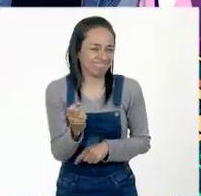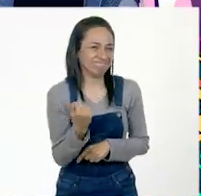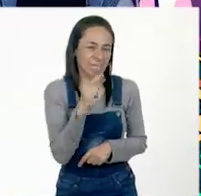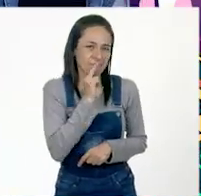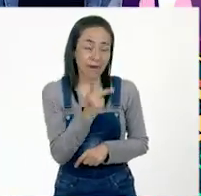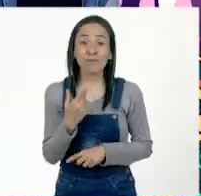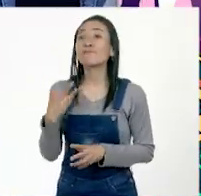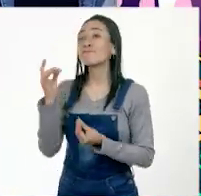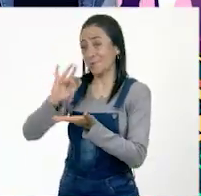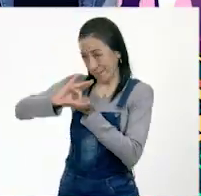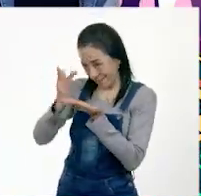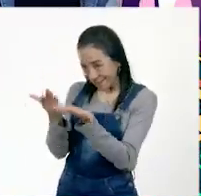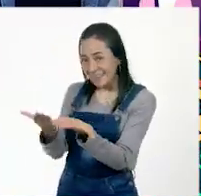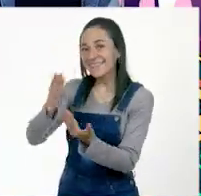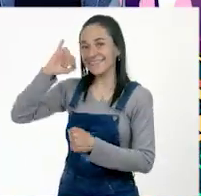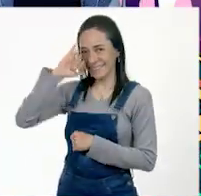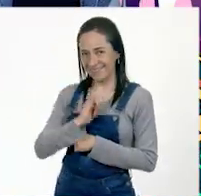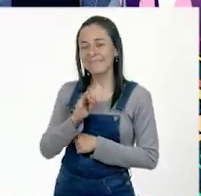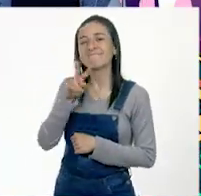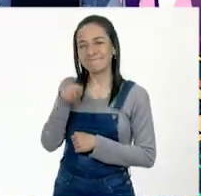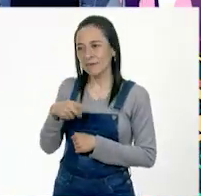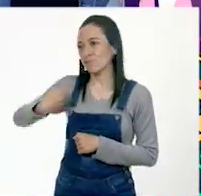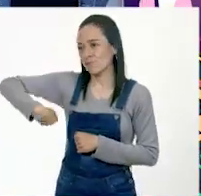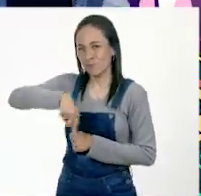comandante. Somos un gran equipo.